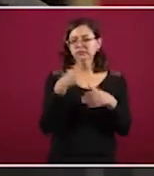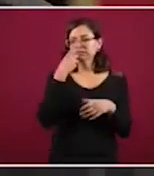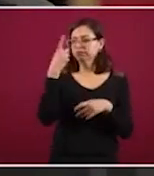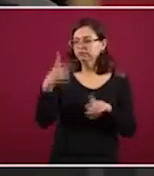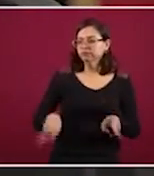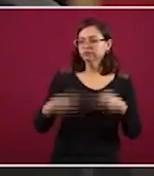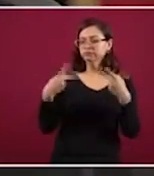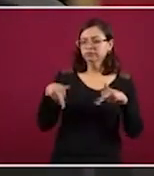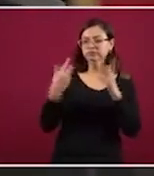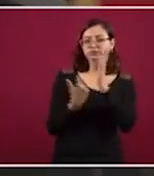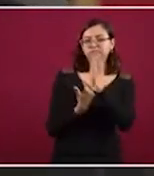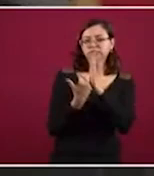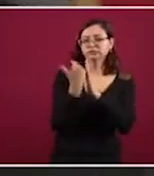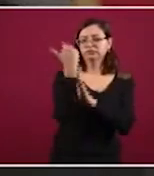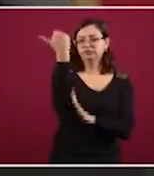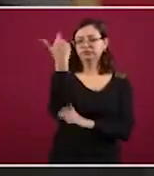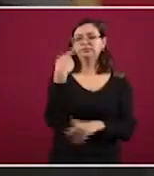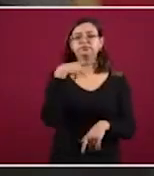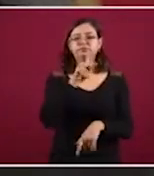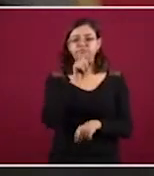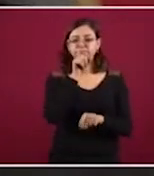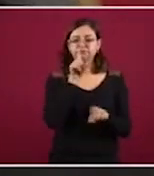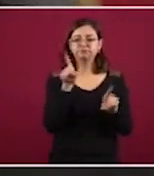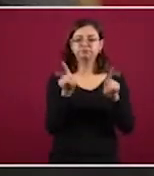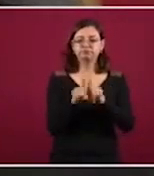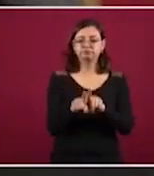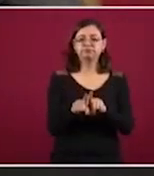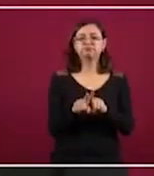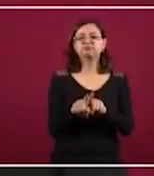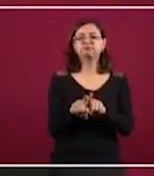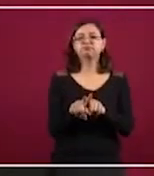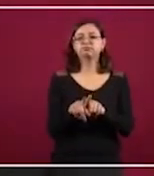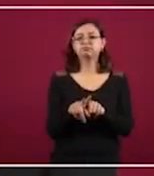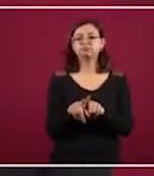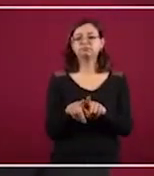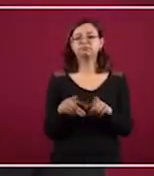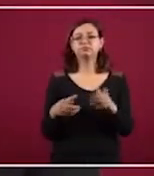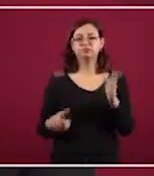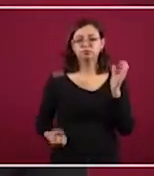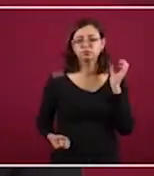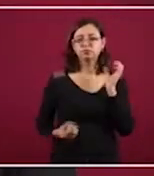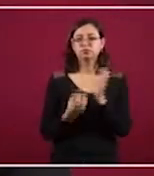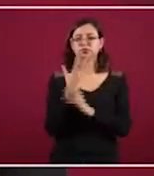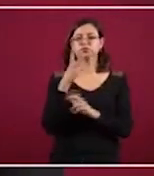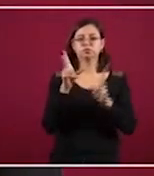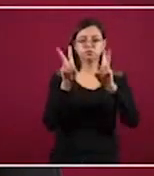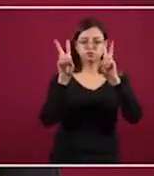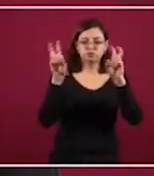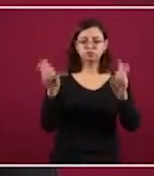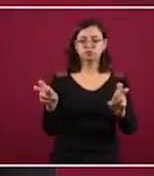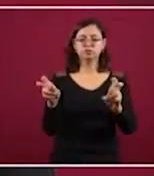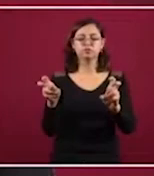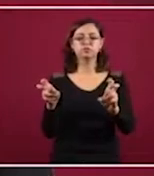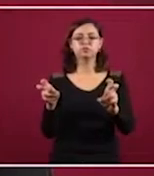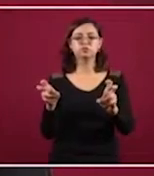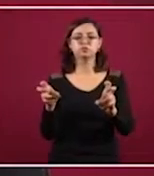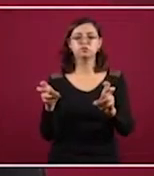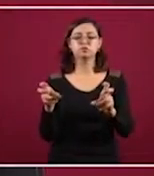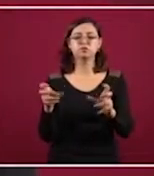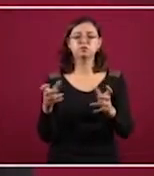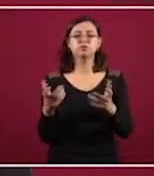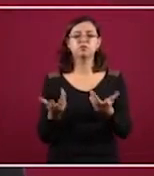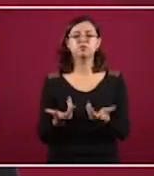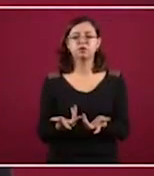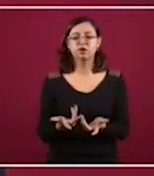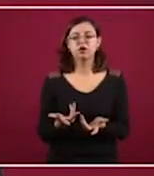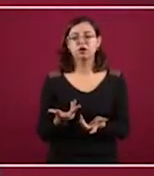y se incrementó considerablemente por la inclusión de nuevos giros que con los que contamos